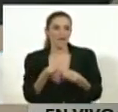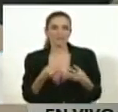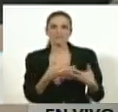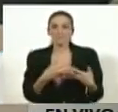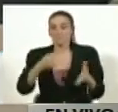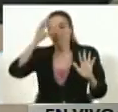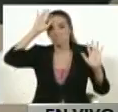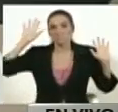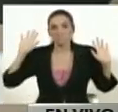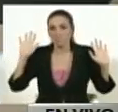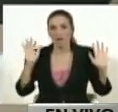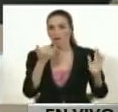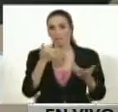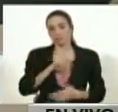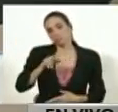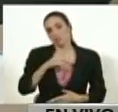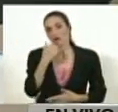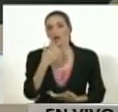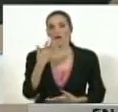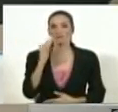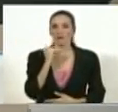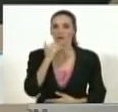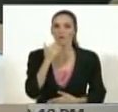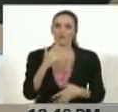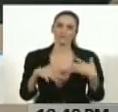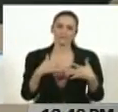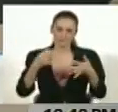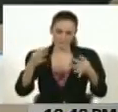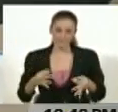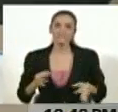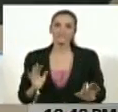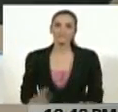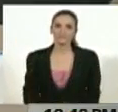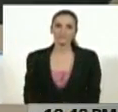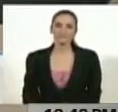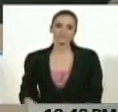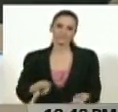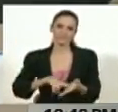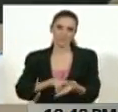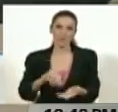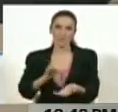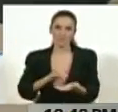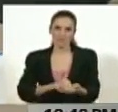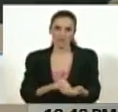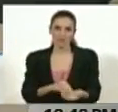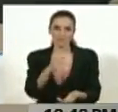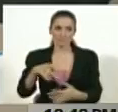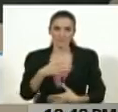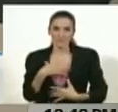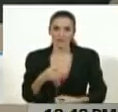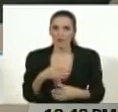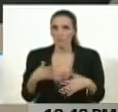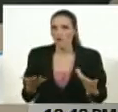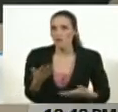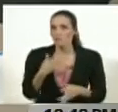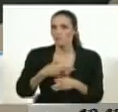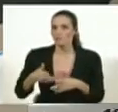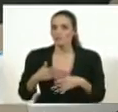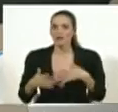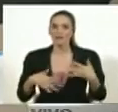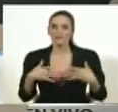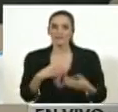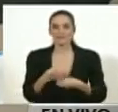allí nosotros vamos a a tener unas acciones concretas que repito nuevamente para los que están interesados Cuáles son las próximas acciones